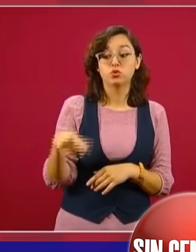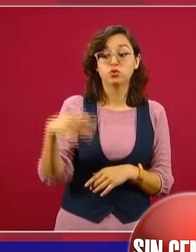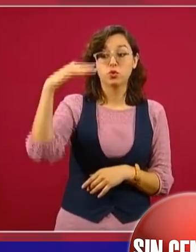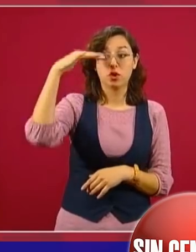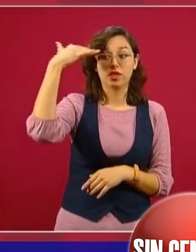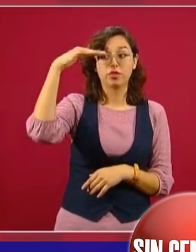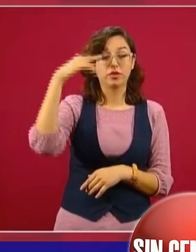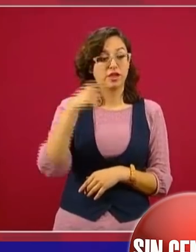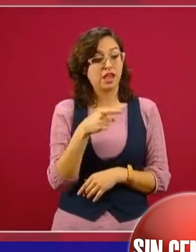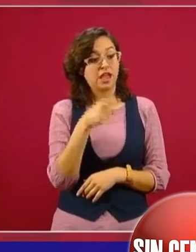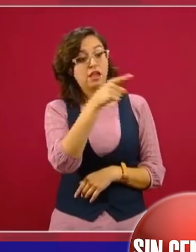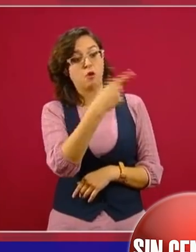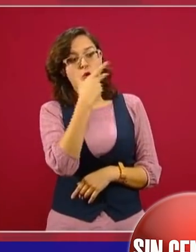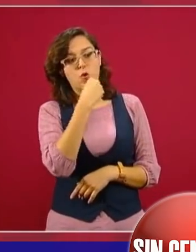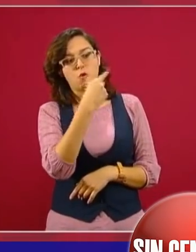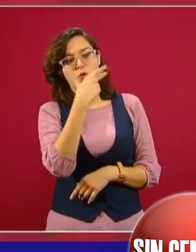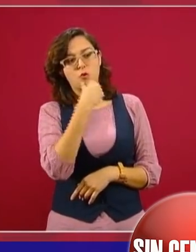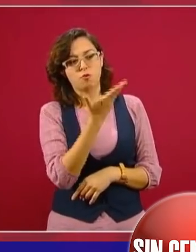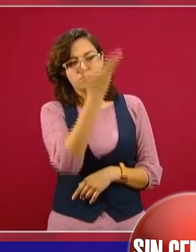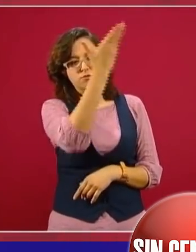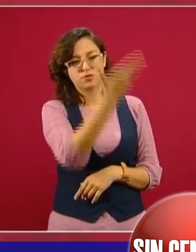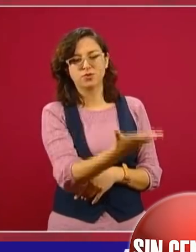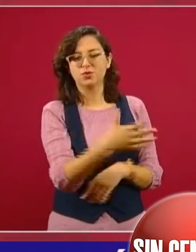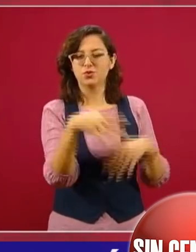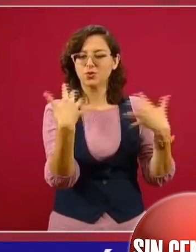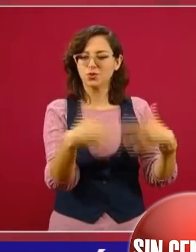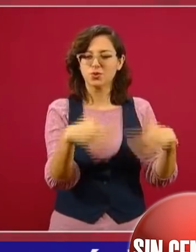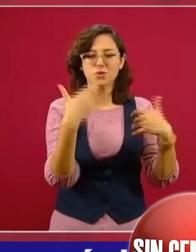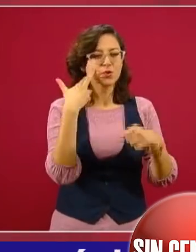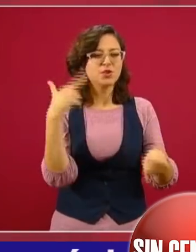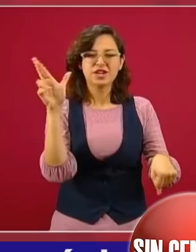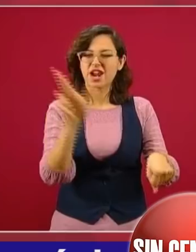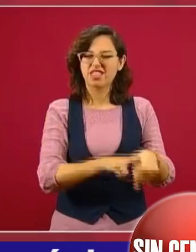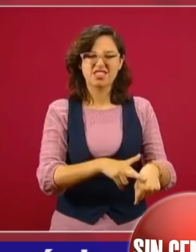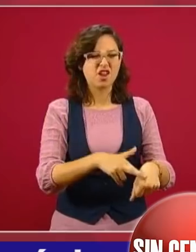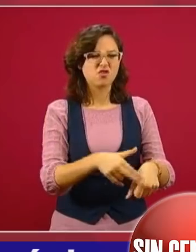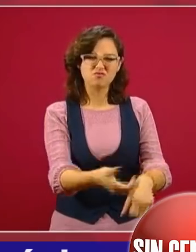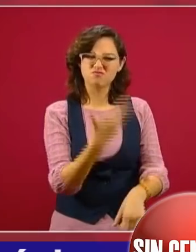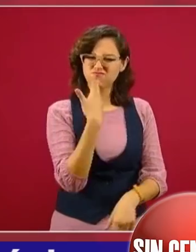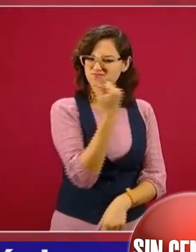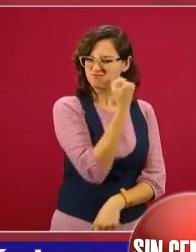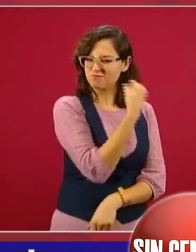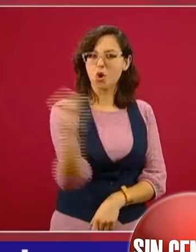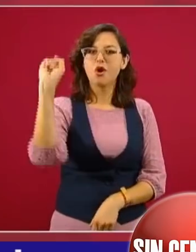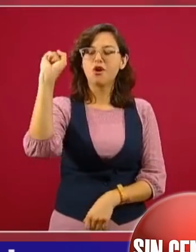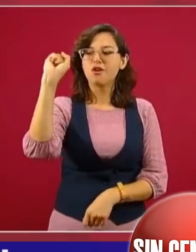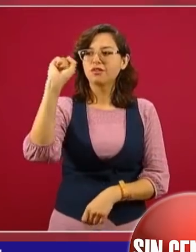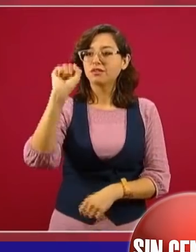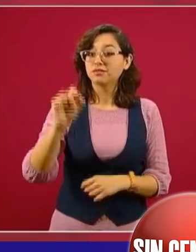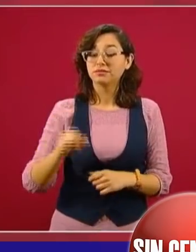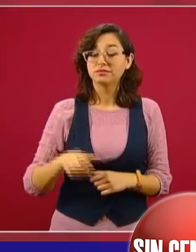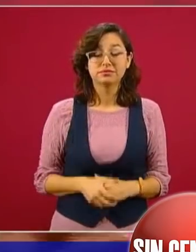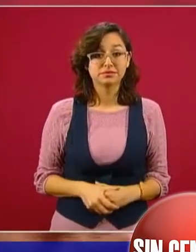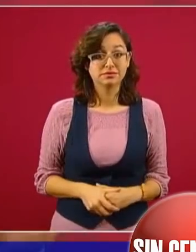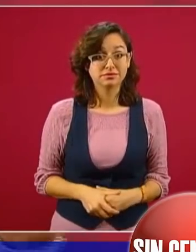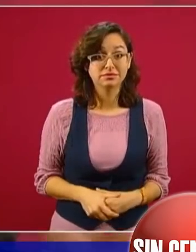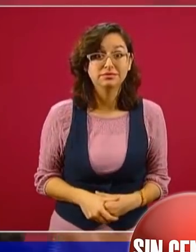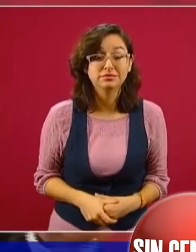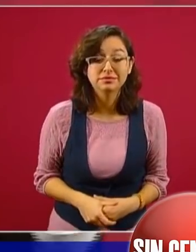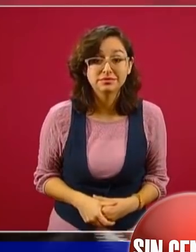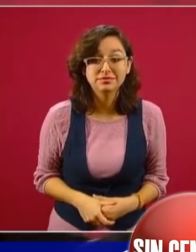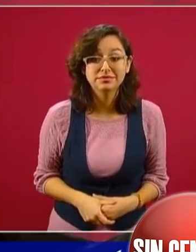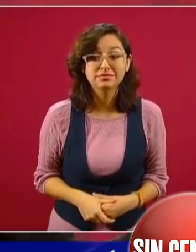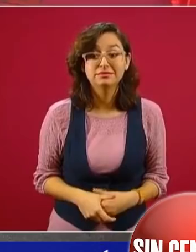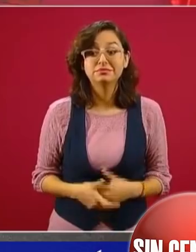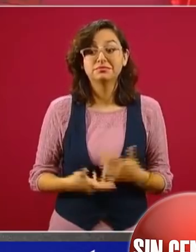seas como don fulano, un reverendo ladrón. no perdían ni siquiera